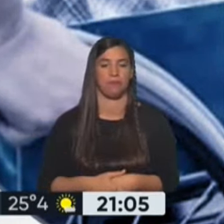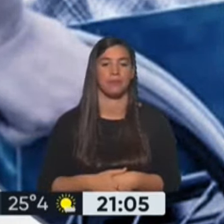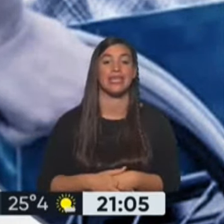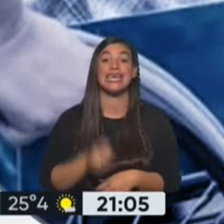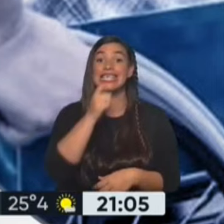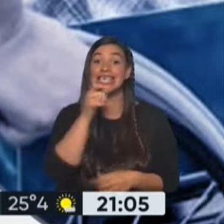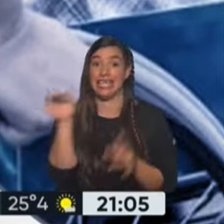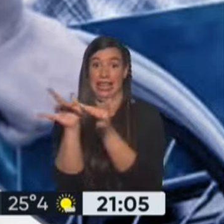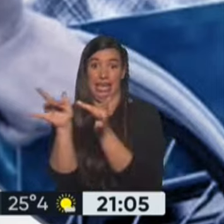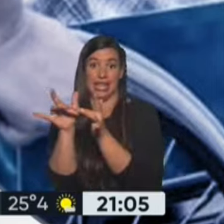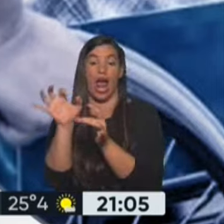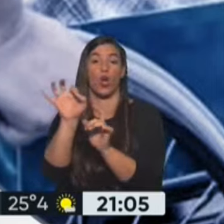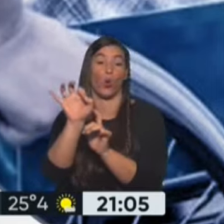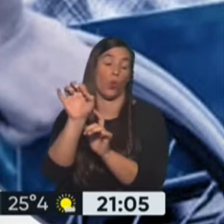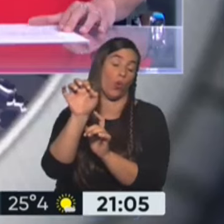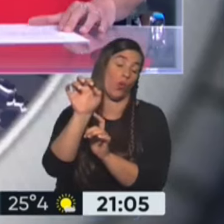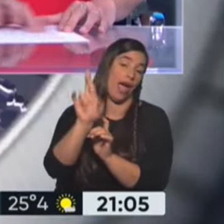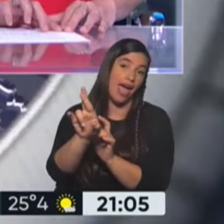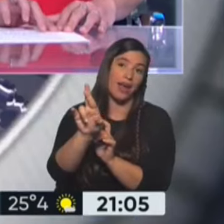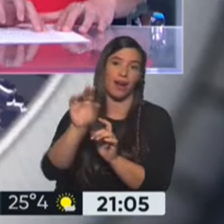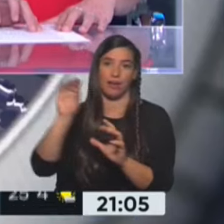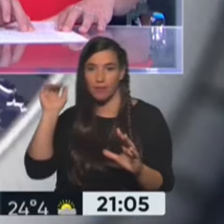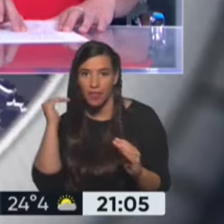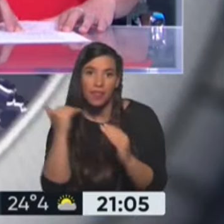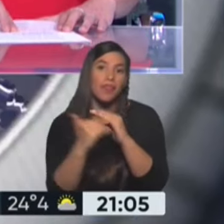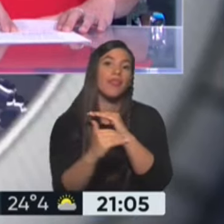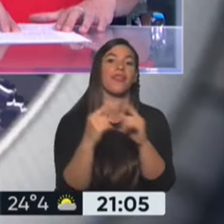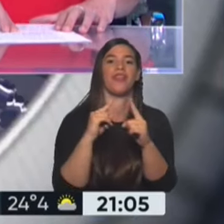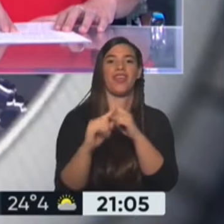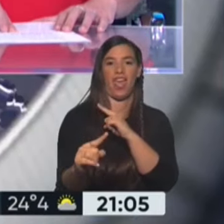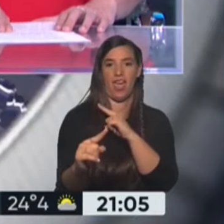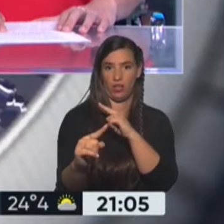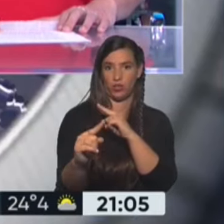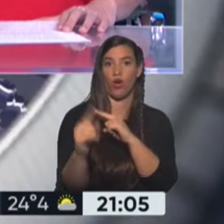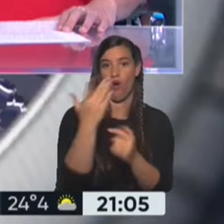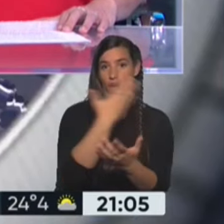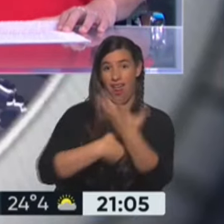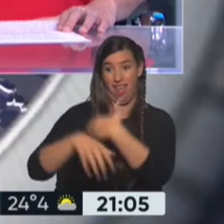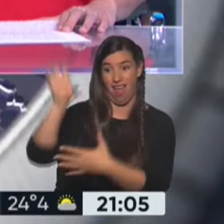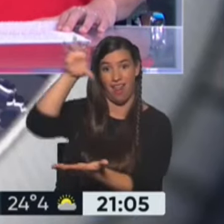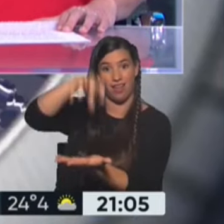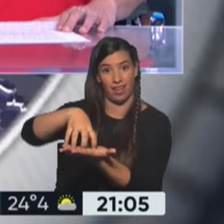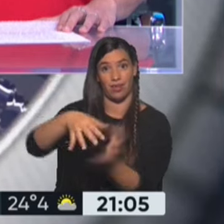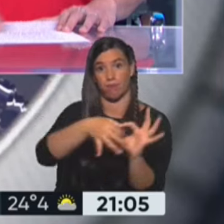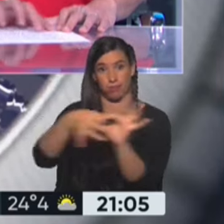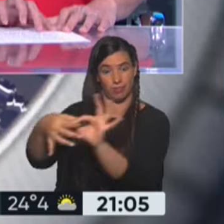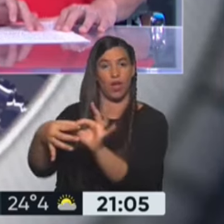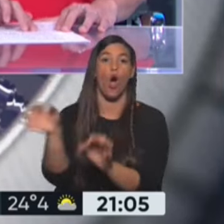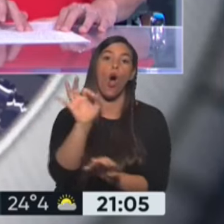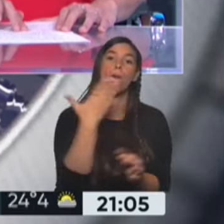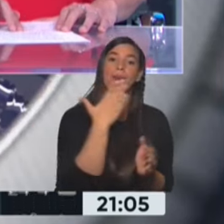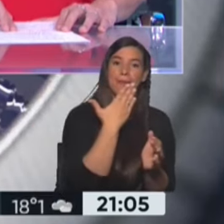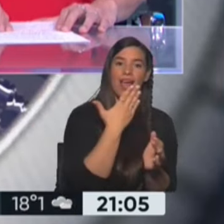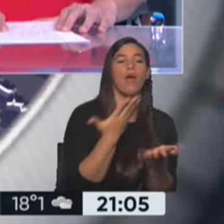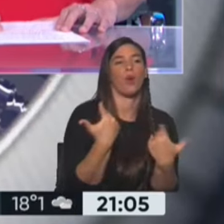digital, va directo por sistema a la Agencia Nacional de Discapacidad y se vincula al expediente. Y si lo tramitamos en papel, lo podemos retirar